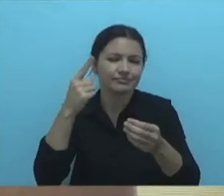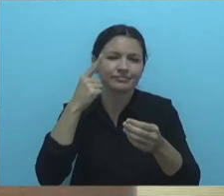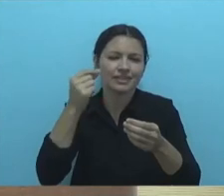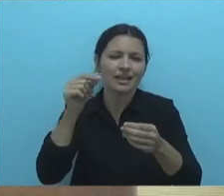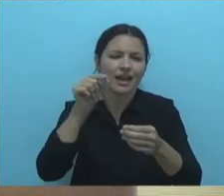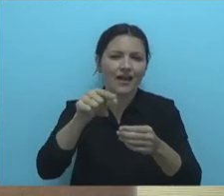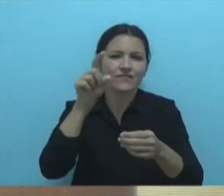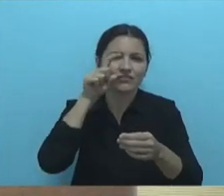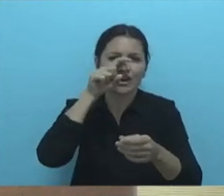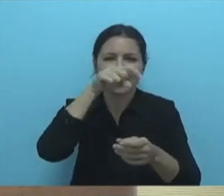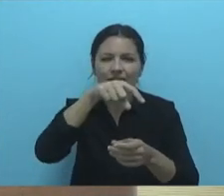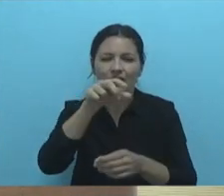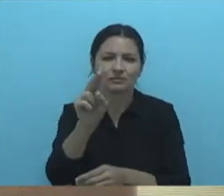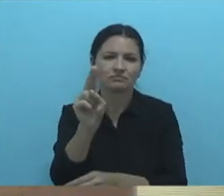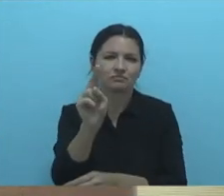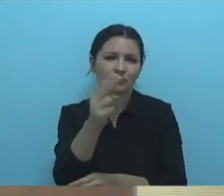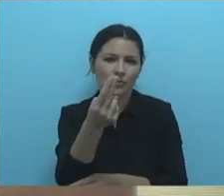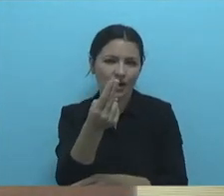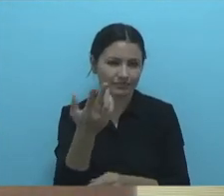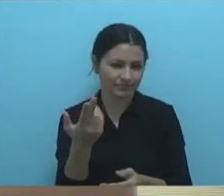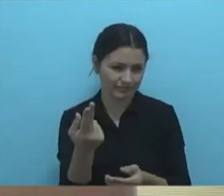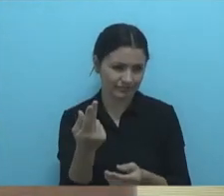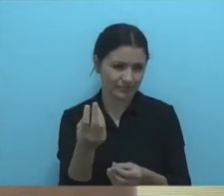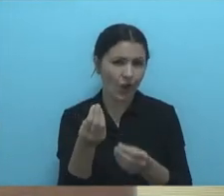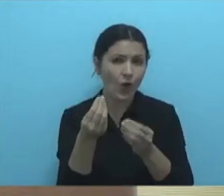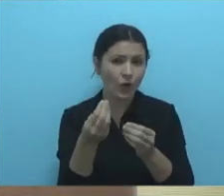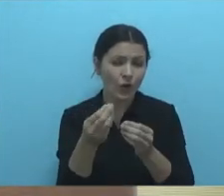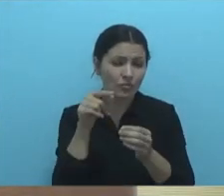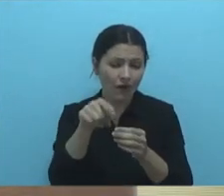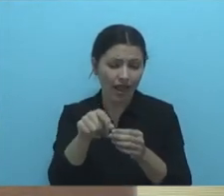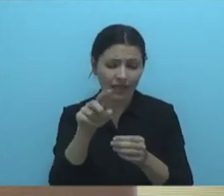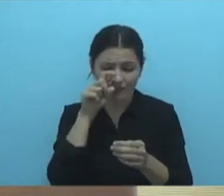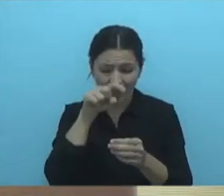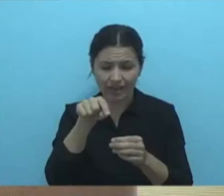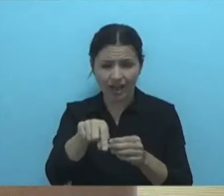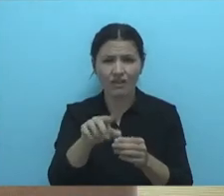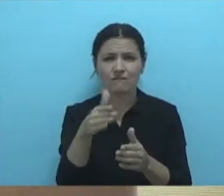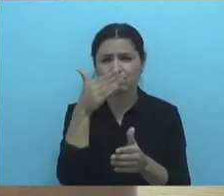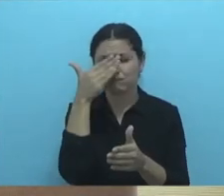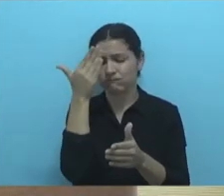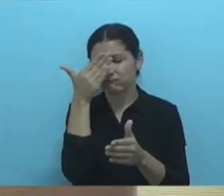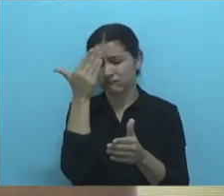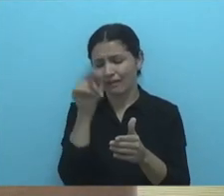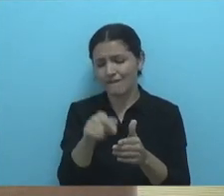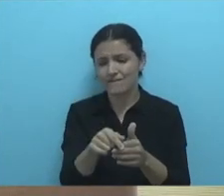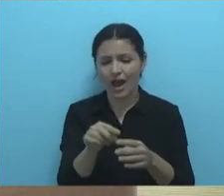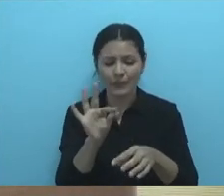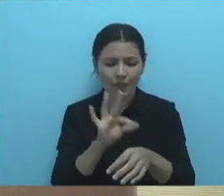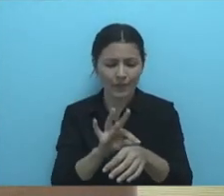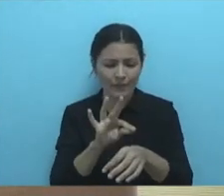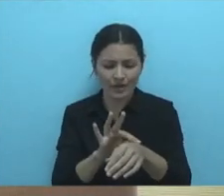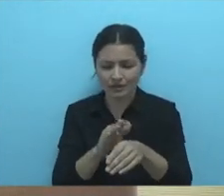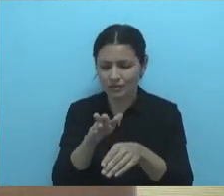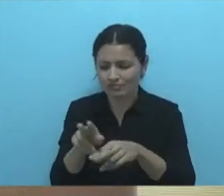cabecera se tuvo que sacar una incrustación de oro que tenía en la dentadura para poder darle algo